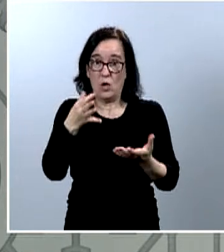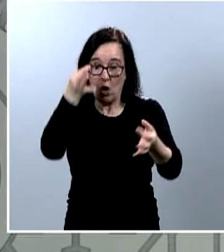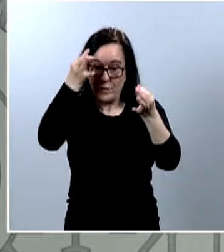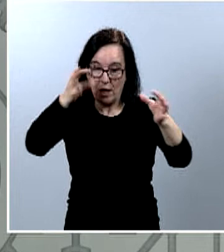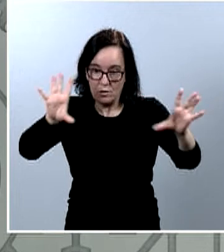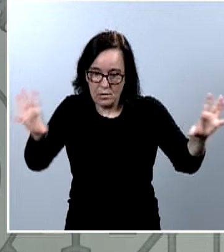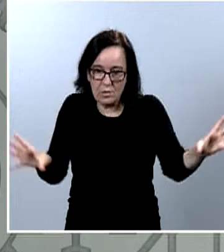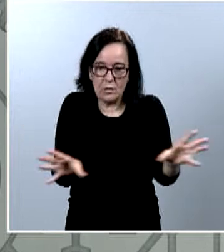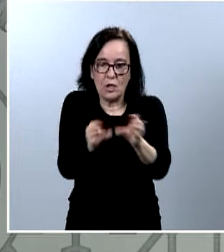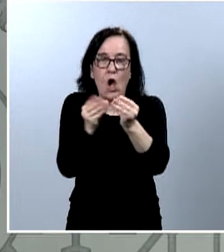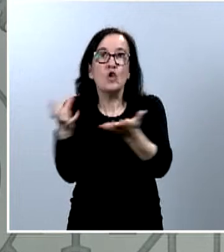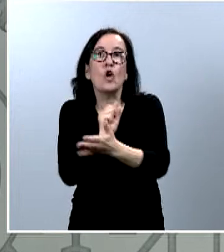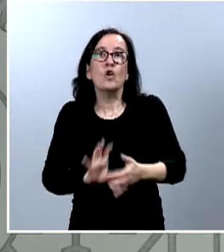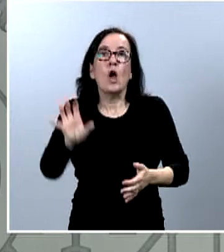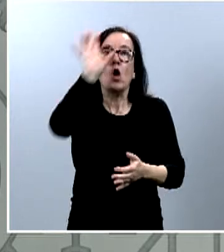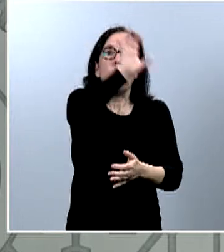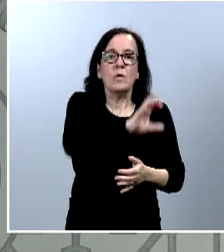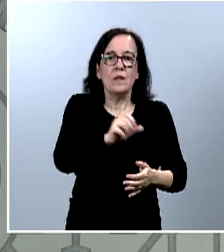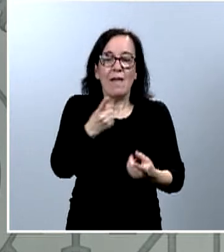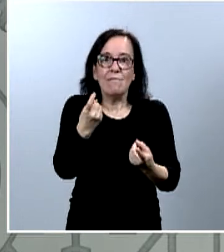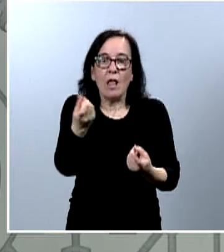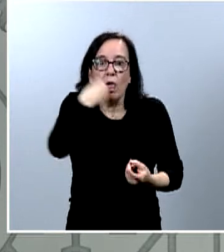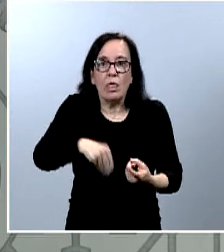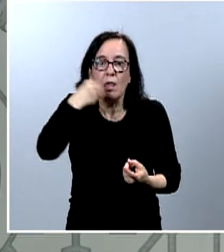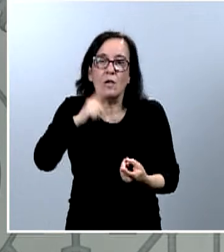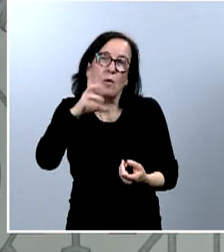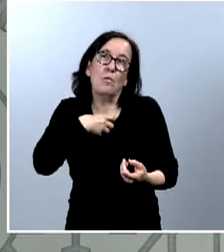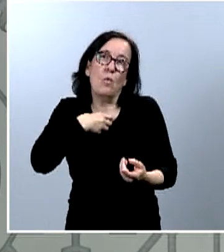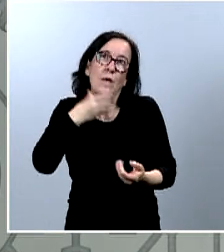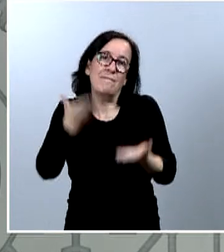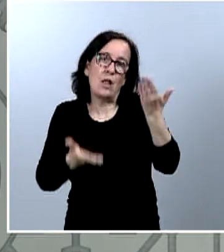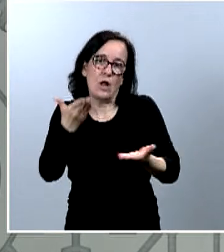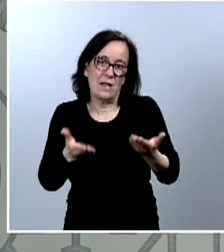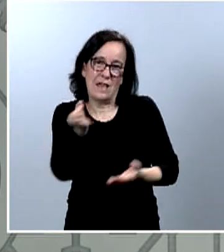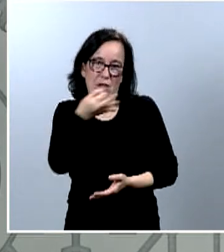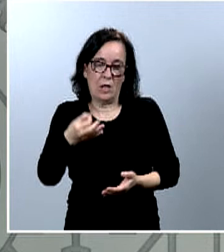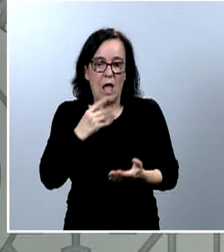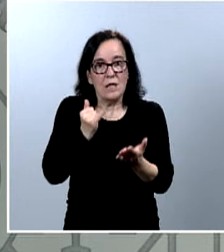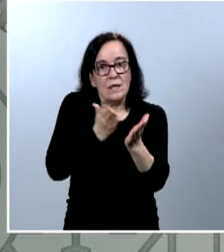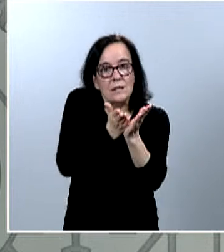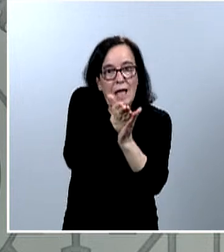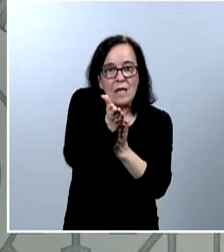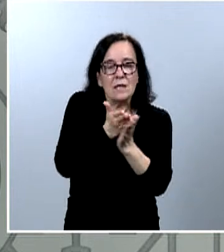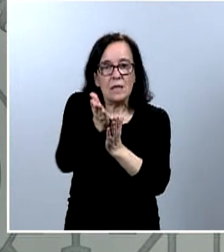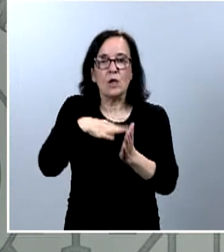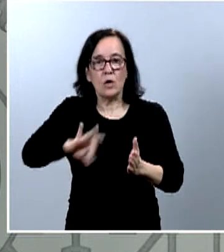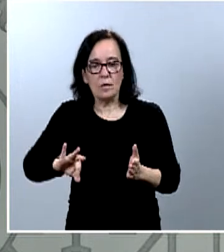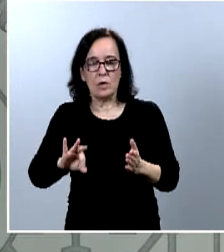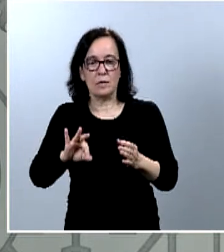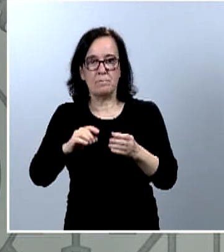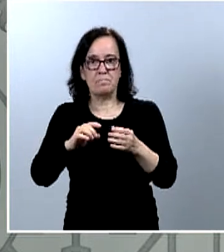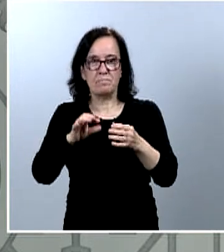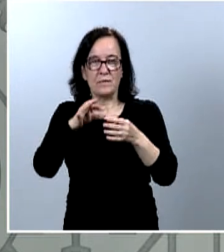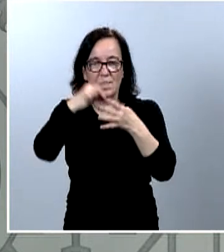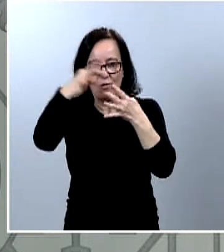todas las comunidades, si falta alguno, pueden no valorarse correctamente. Hay alternativas que se utilizan, se pueden excluir algunos territorios